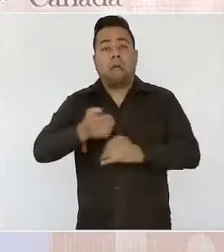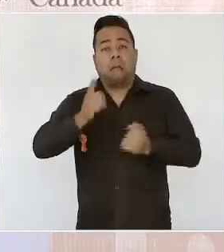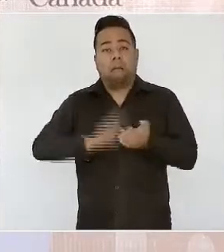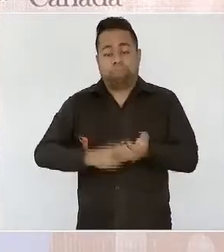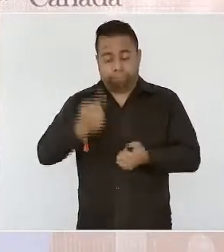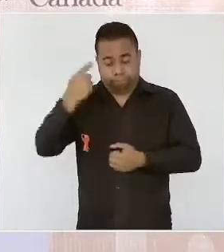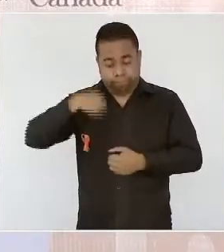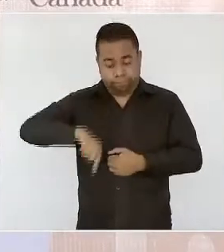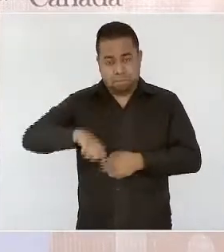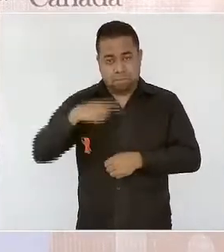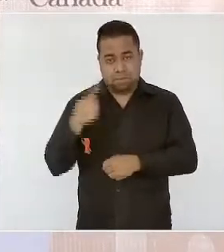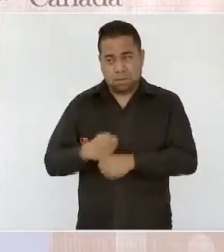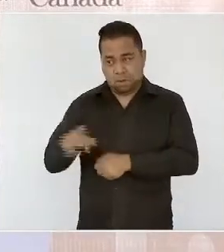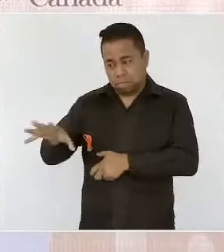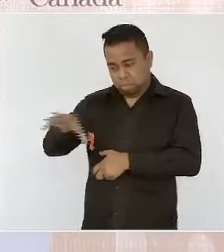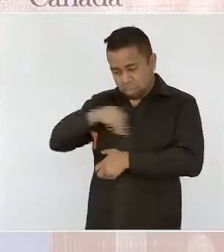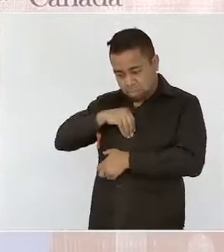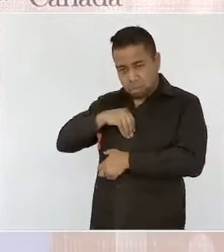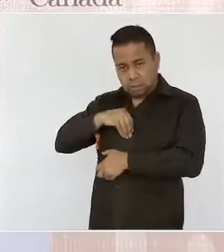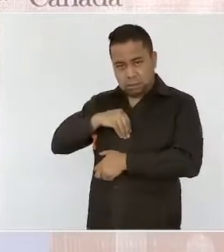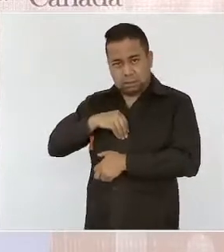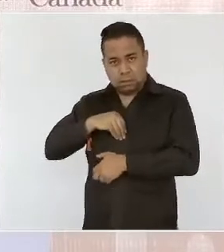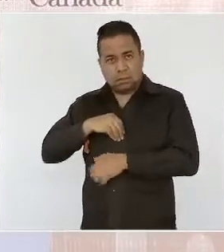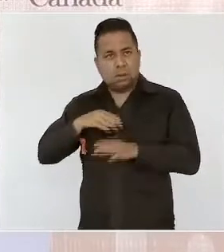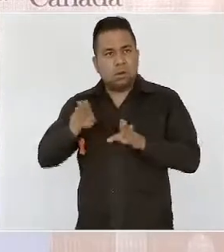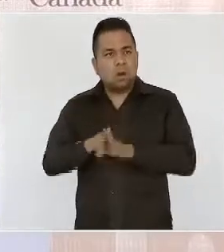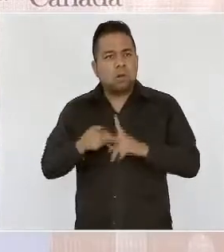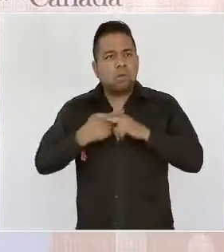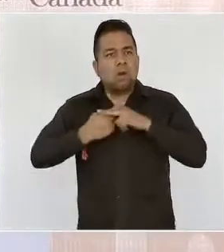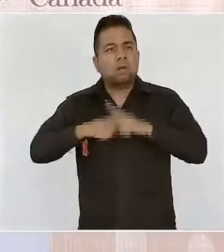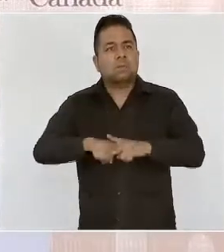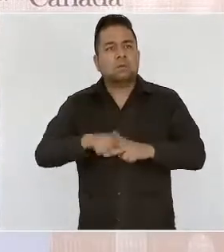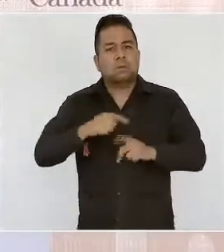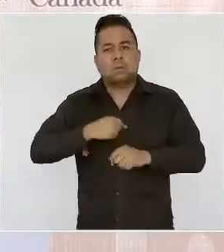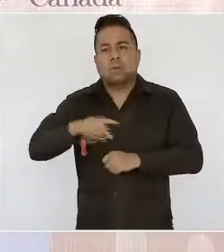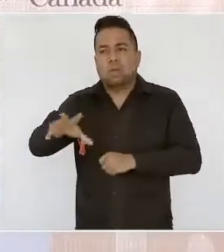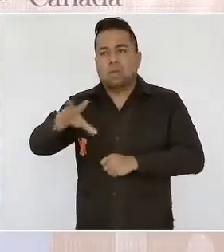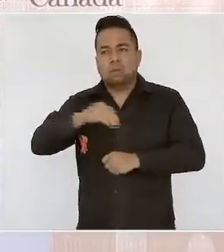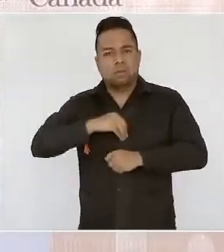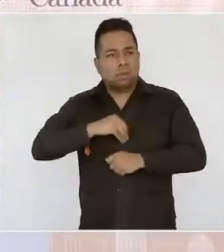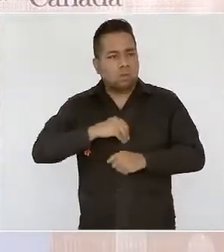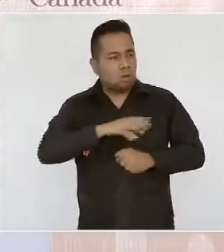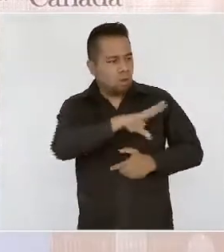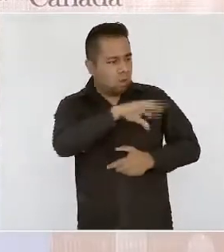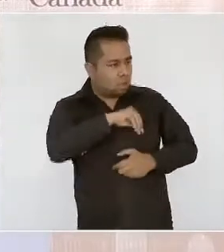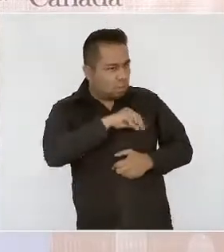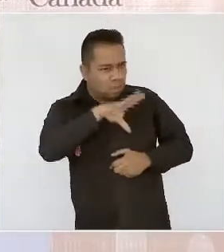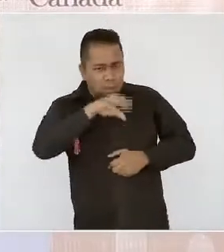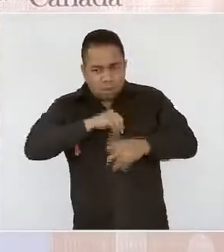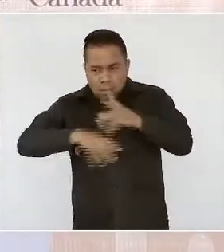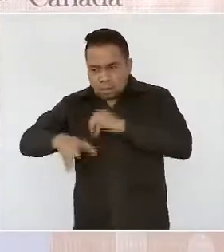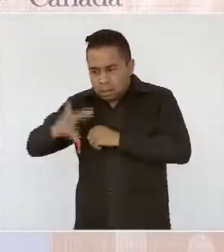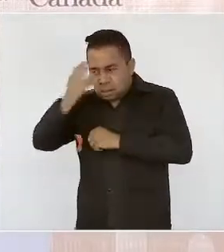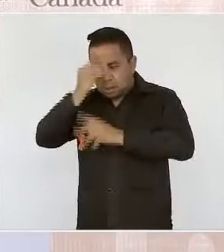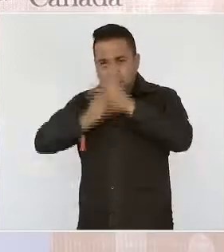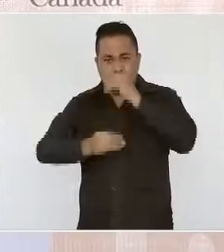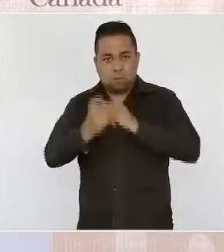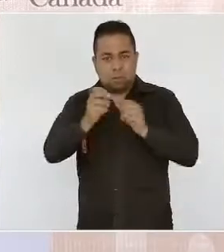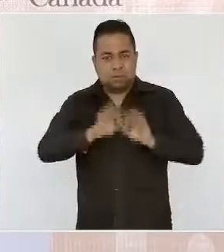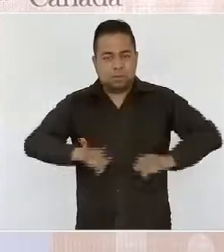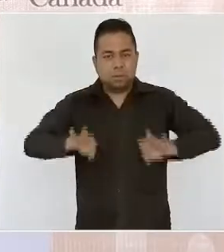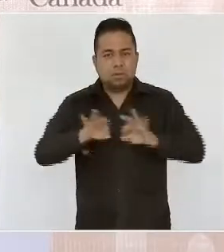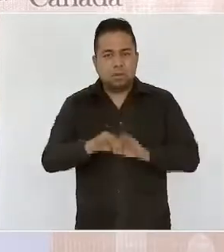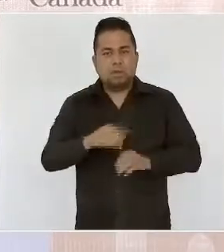la imitación. Somos a partir de que imitamos a los demás. Por eso la importancia de